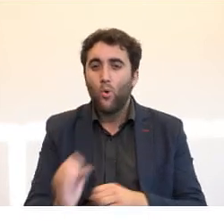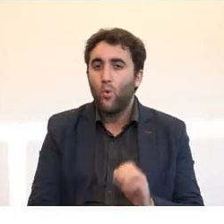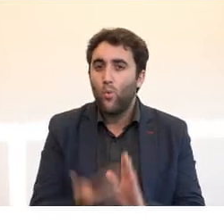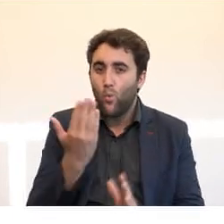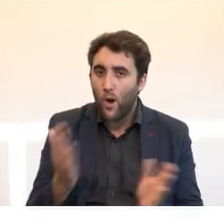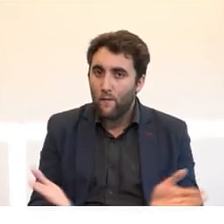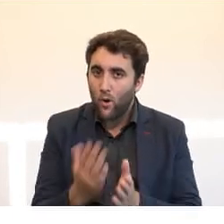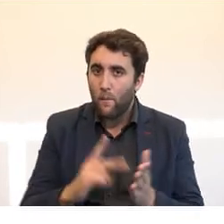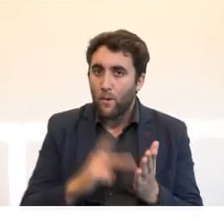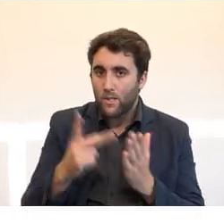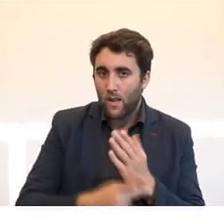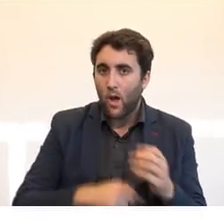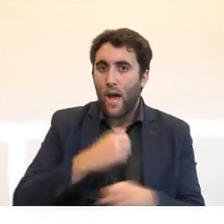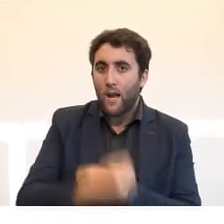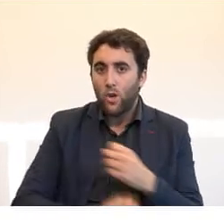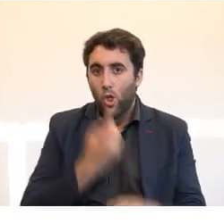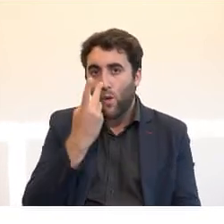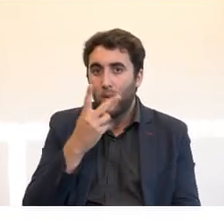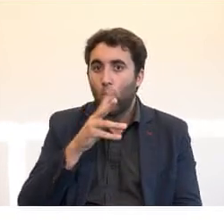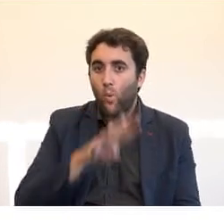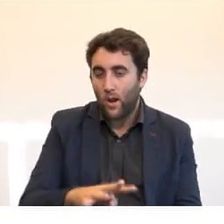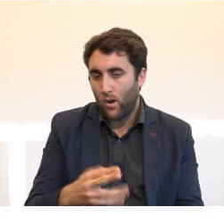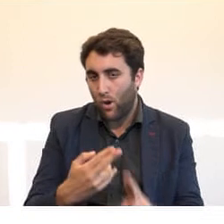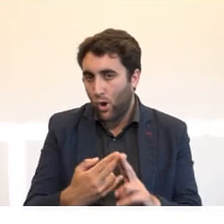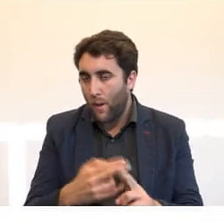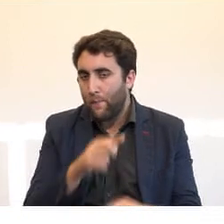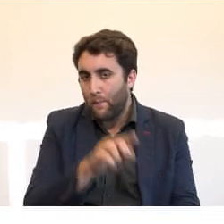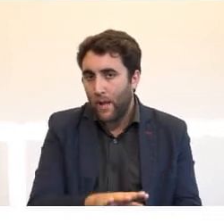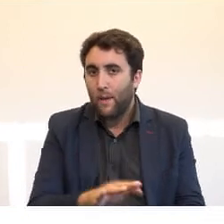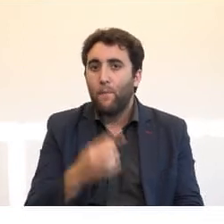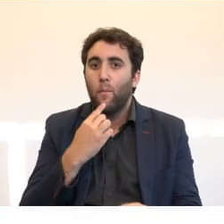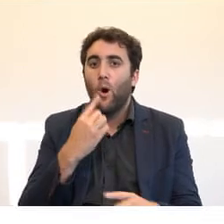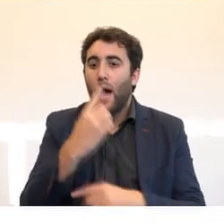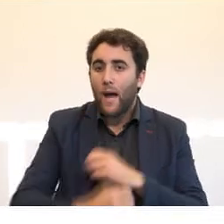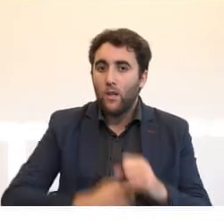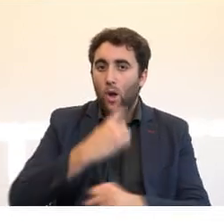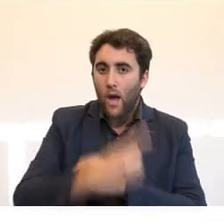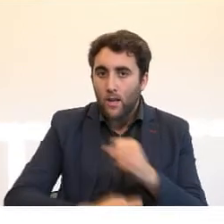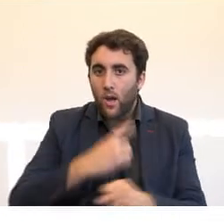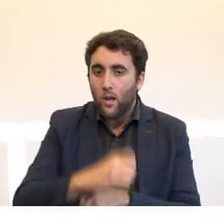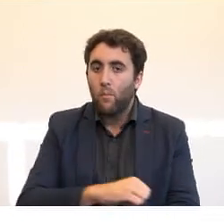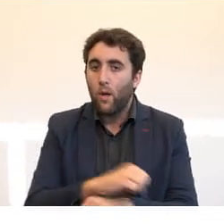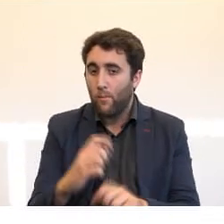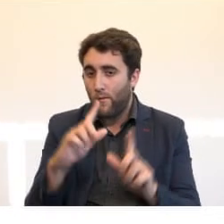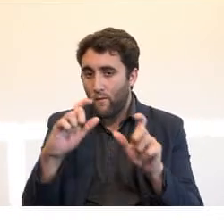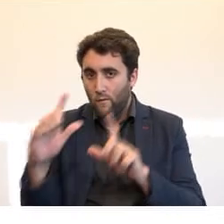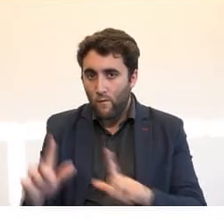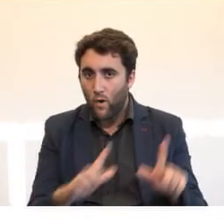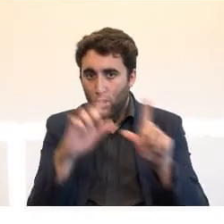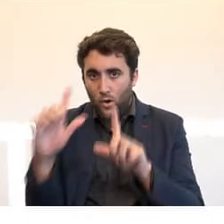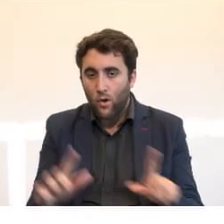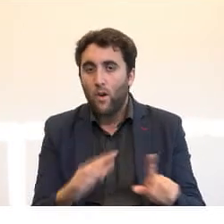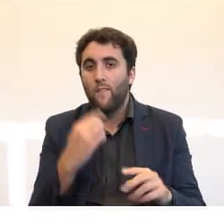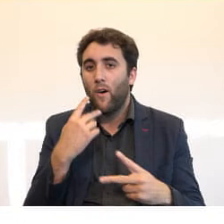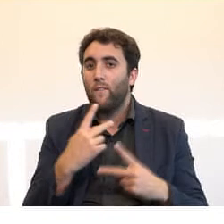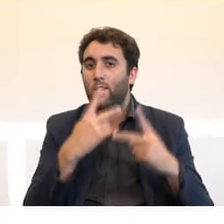año 2004 al que llamamos Taina Can, que nos permite cada año, como vemos en las imágenes, viajar